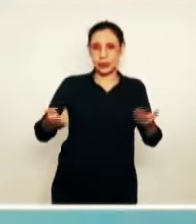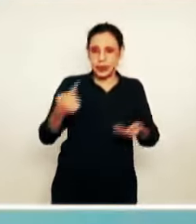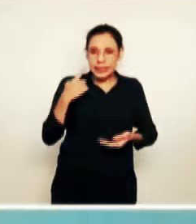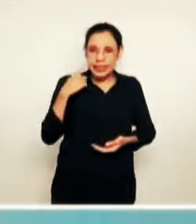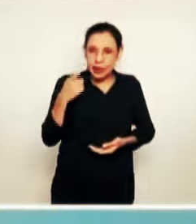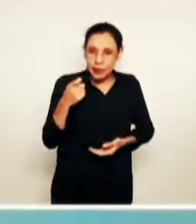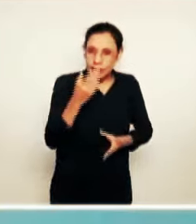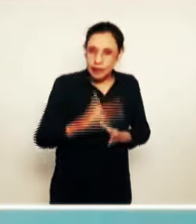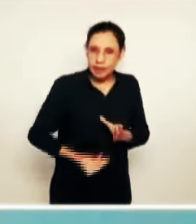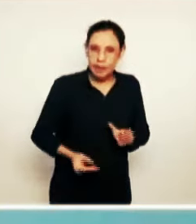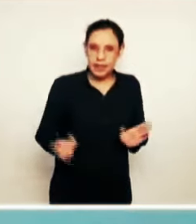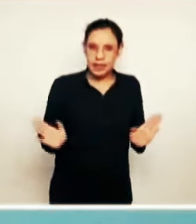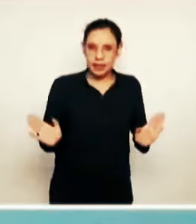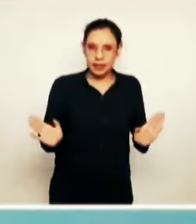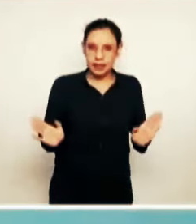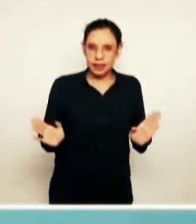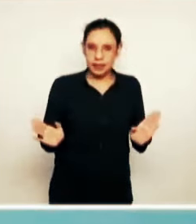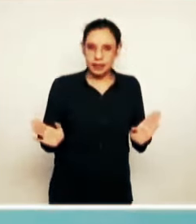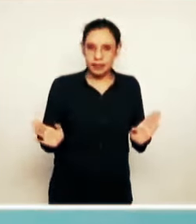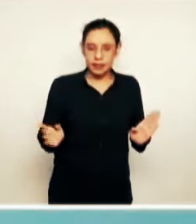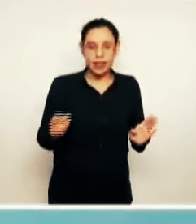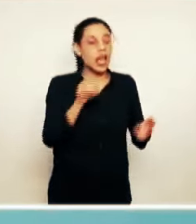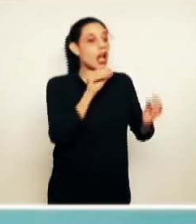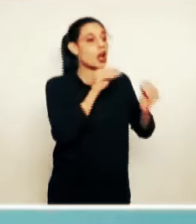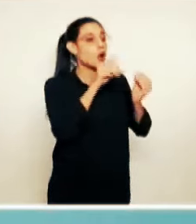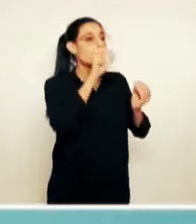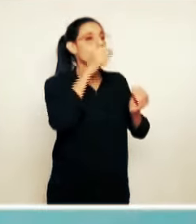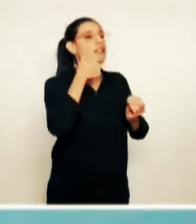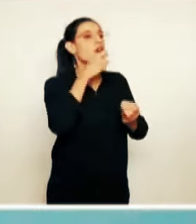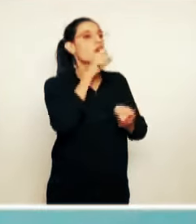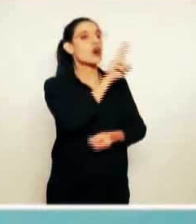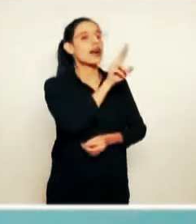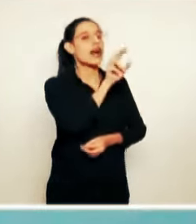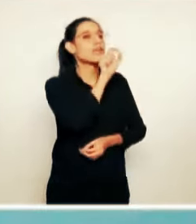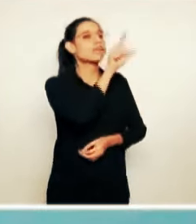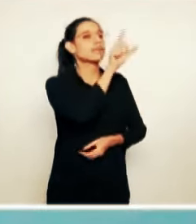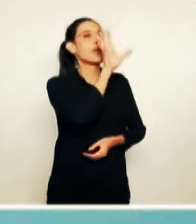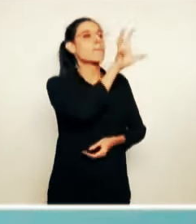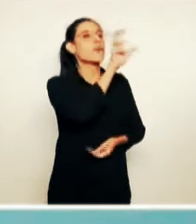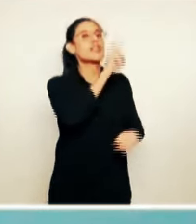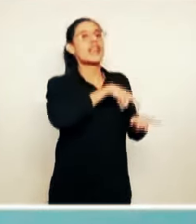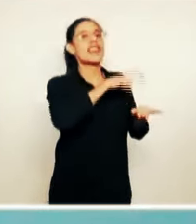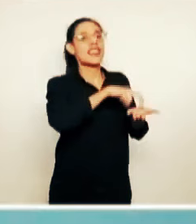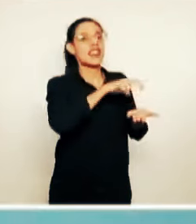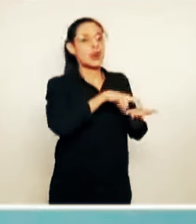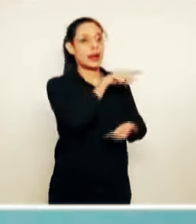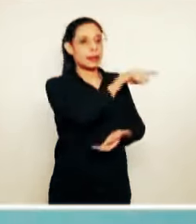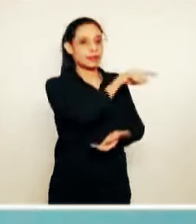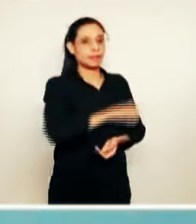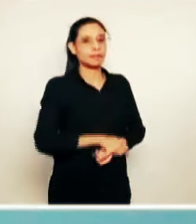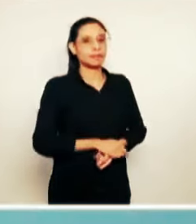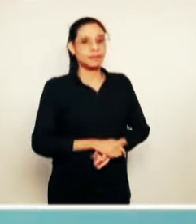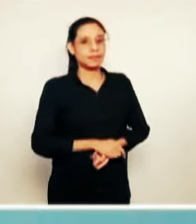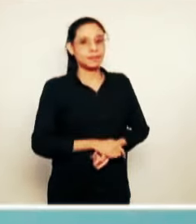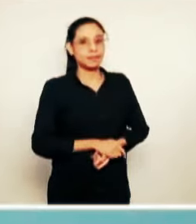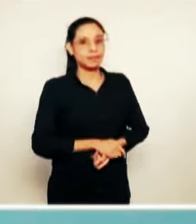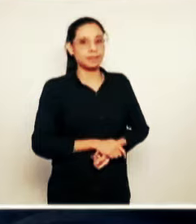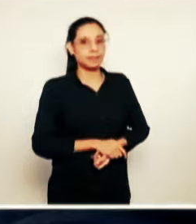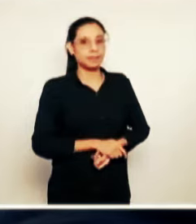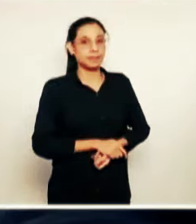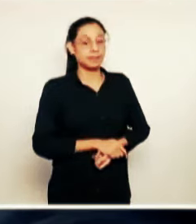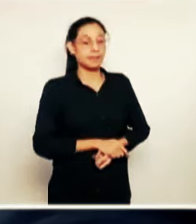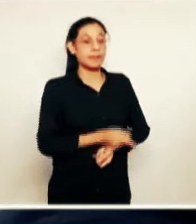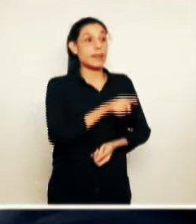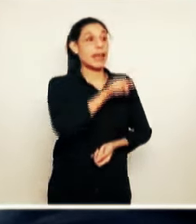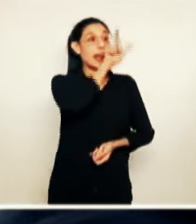ineficiente. Lo miro acá a Oscar Parrilli, de Neuquén. El megavatio en Neuquén al consumidor neuquino,